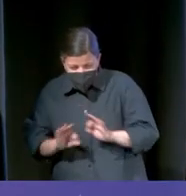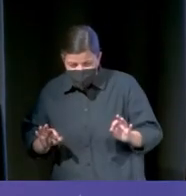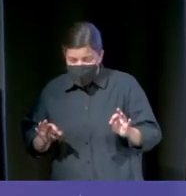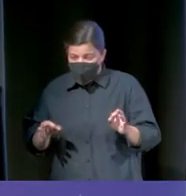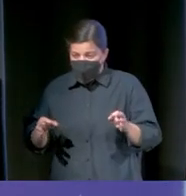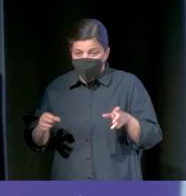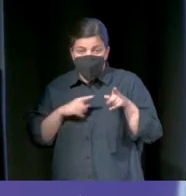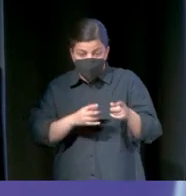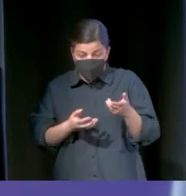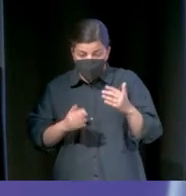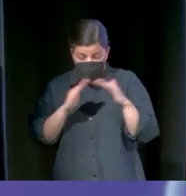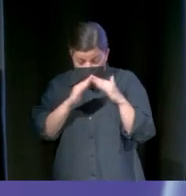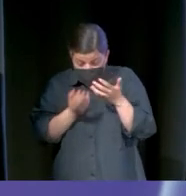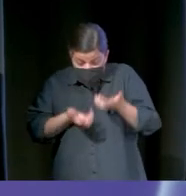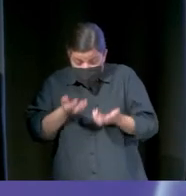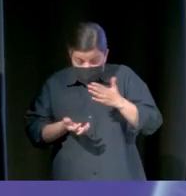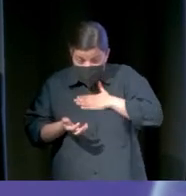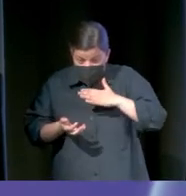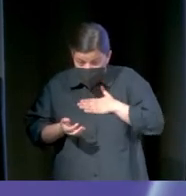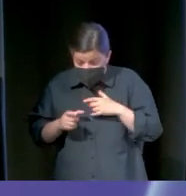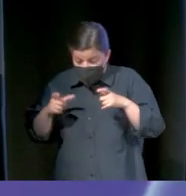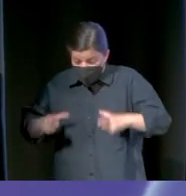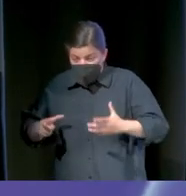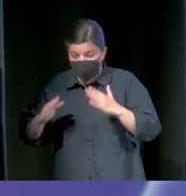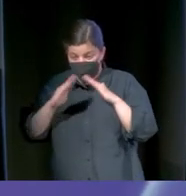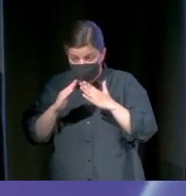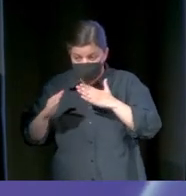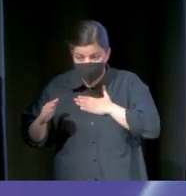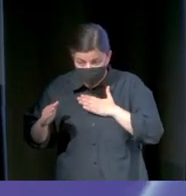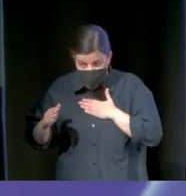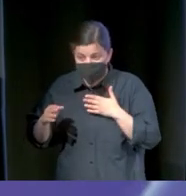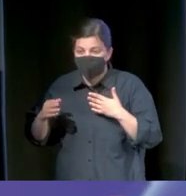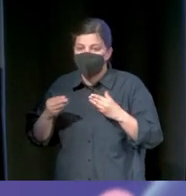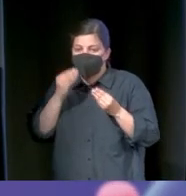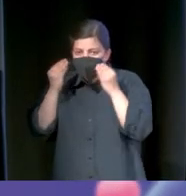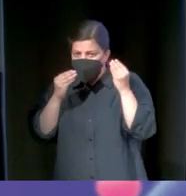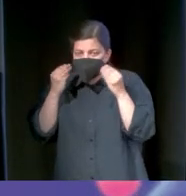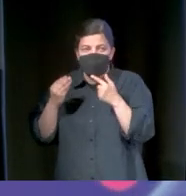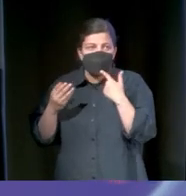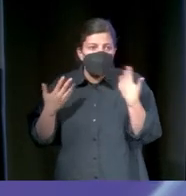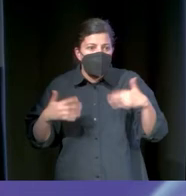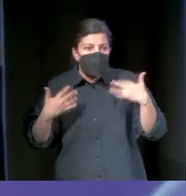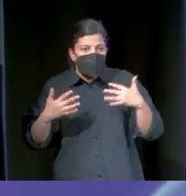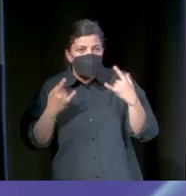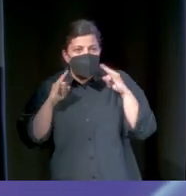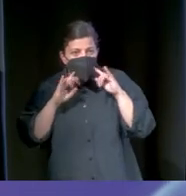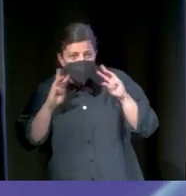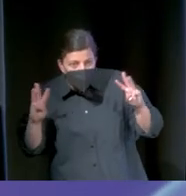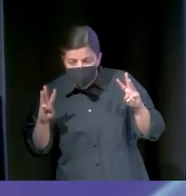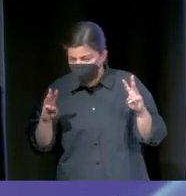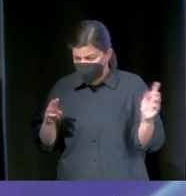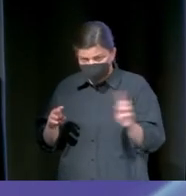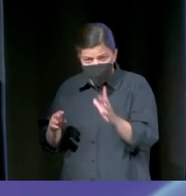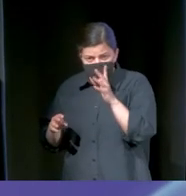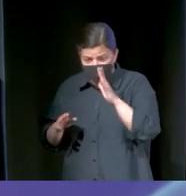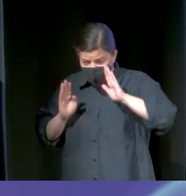maquillada es en la cocina de casa es en un plato de casa no hay una estética que dice es guau por qué porque al final cuando